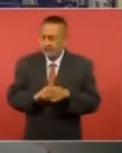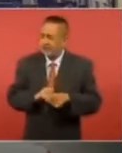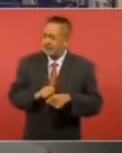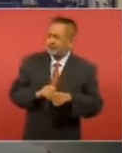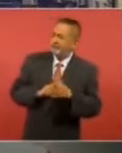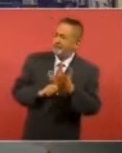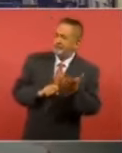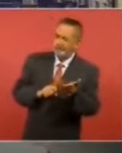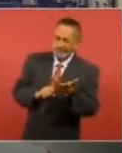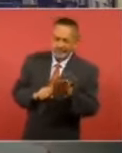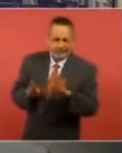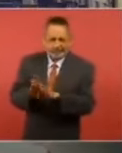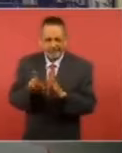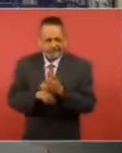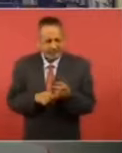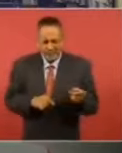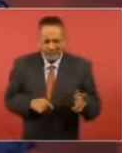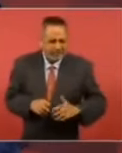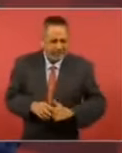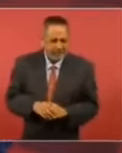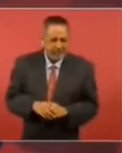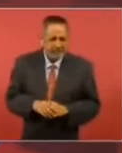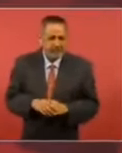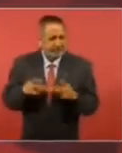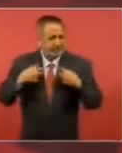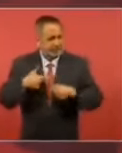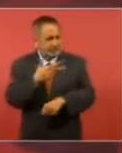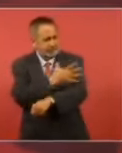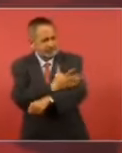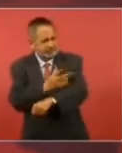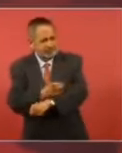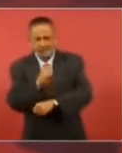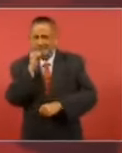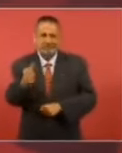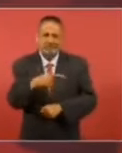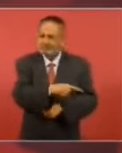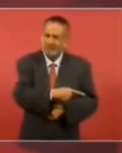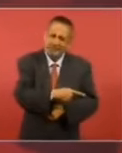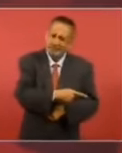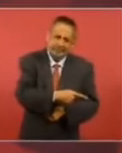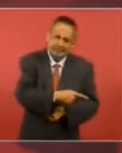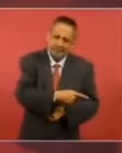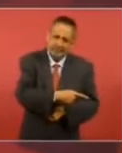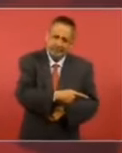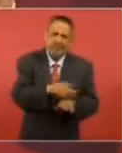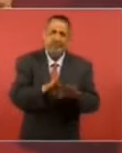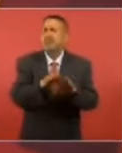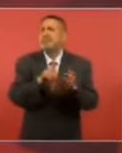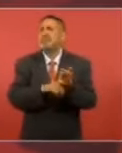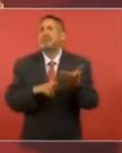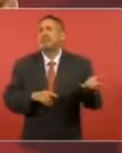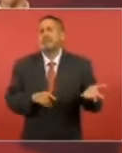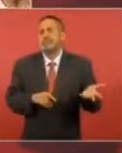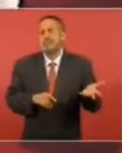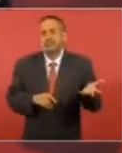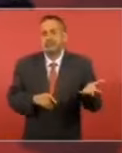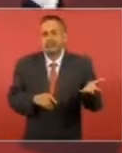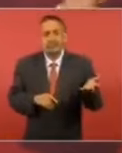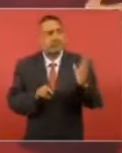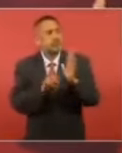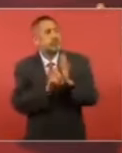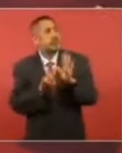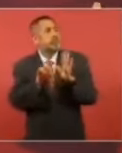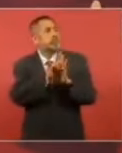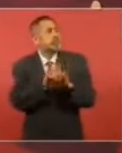Cabrera, de Francisco Zarco y los Flores Magón. Ojalá le pudiéramos preguntar qué piensa Benito Juárez, José María Morelos y